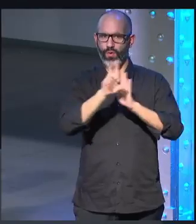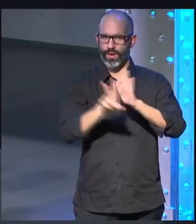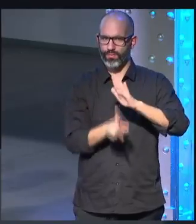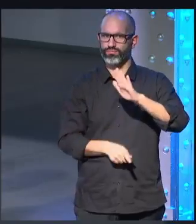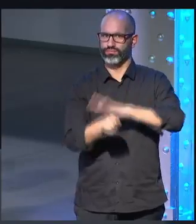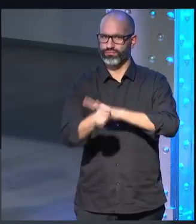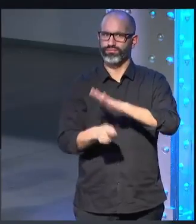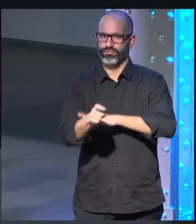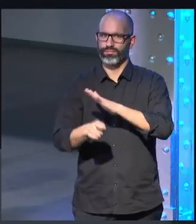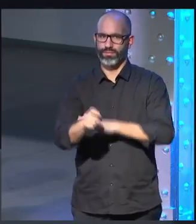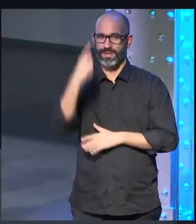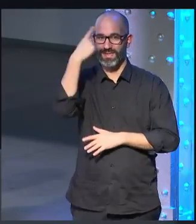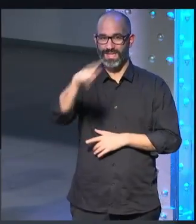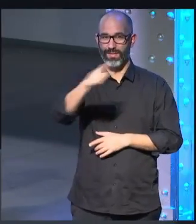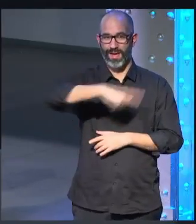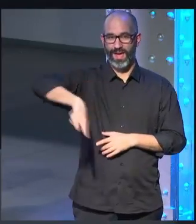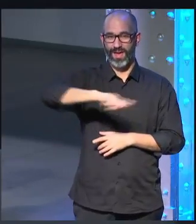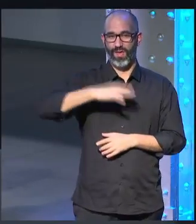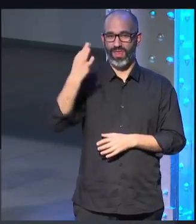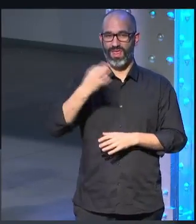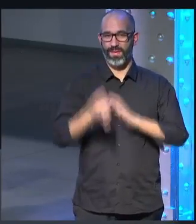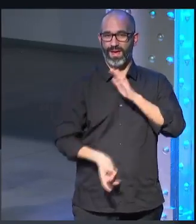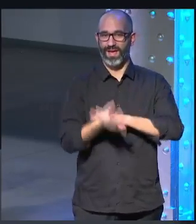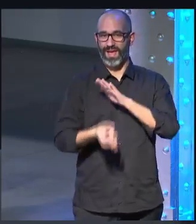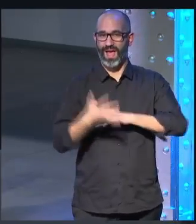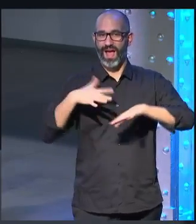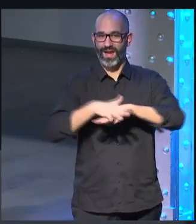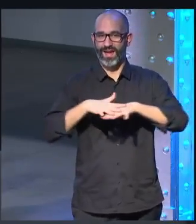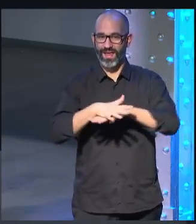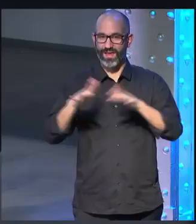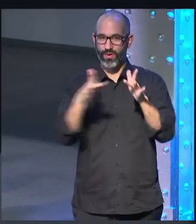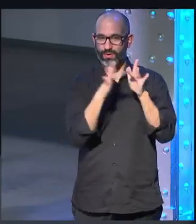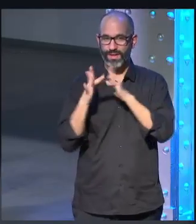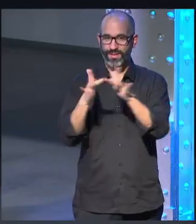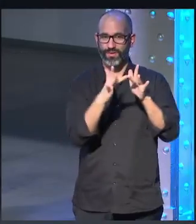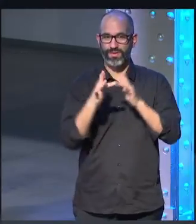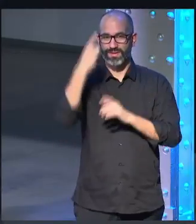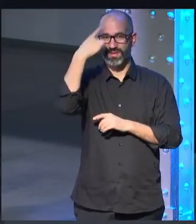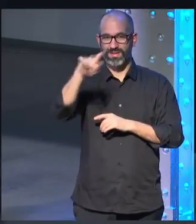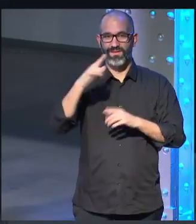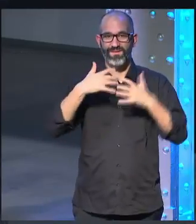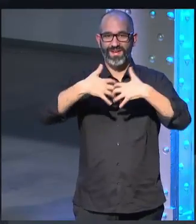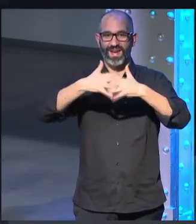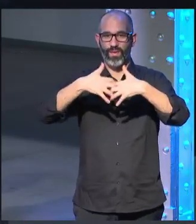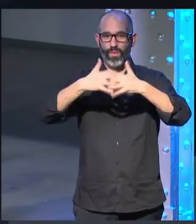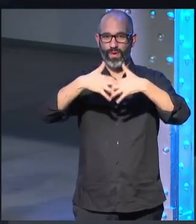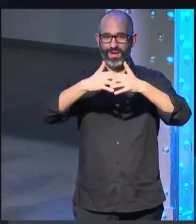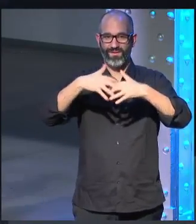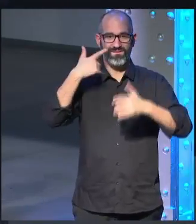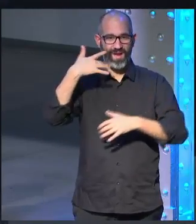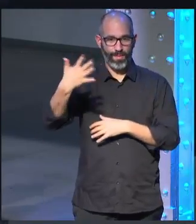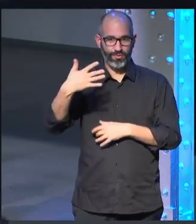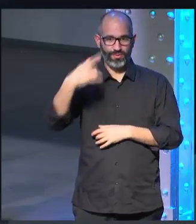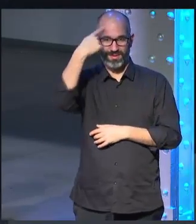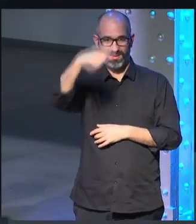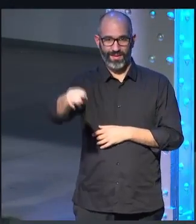que tienen que buscarse, pues crearse su red de contactos, que el famoso networking, ¿no? Que después os voy a poner 2 ejemplos